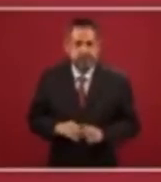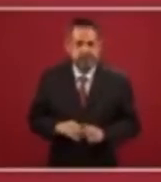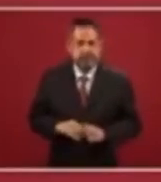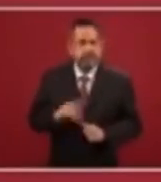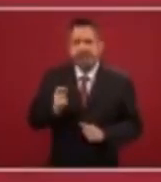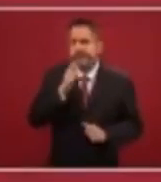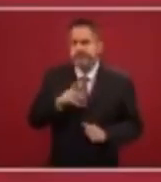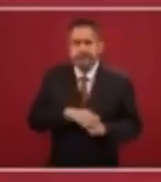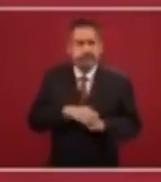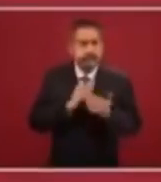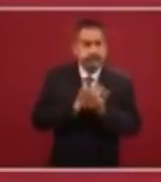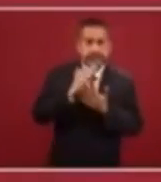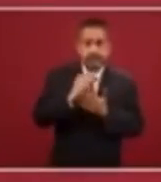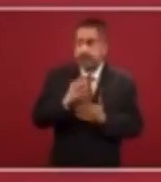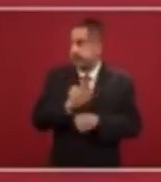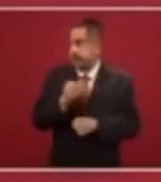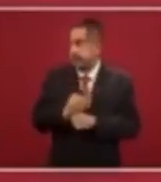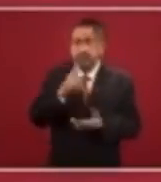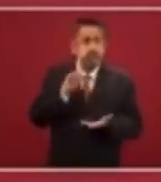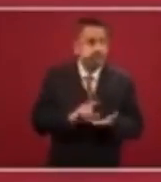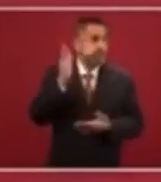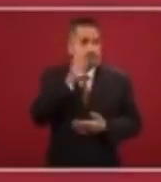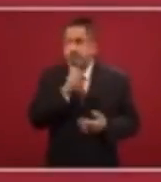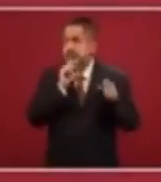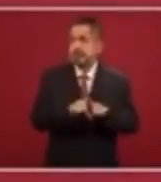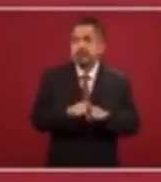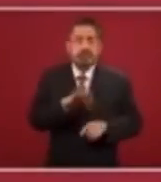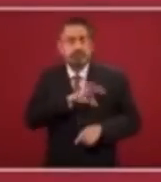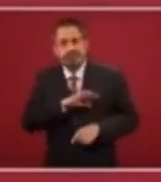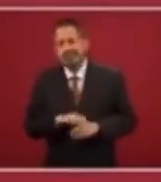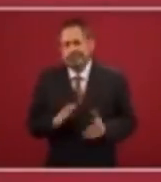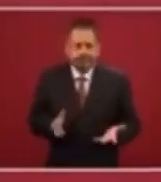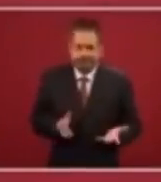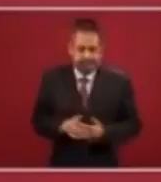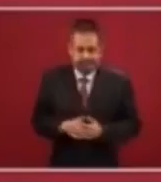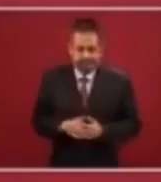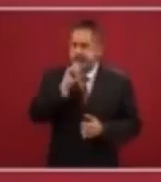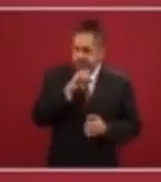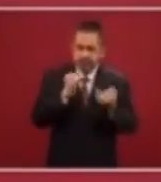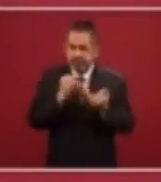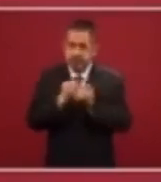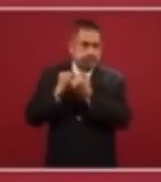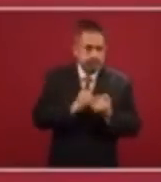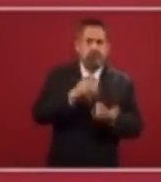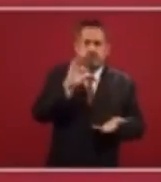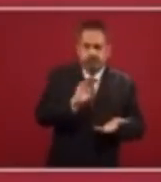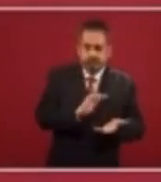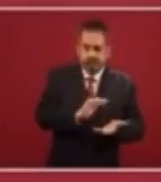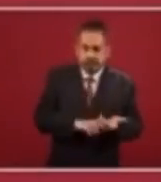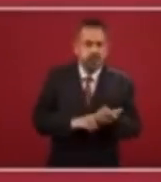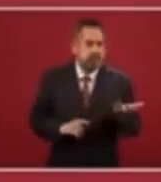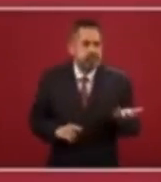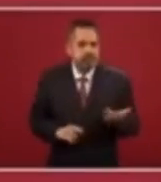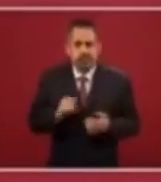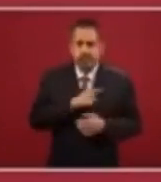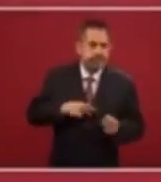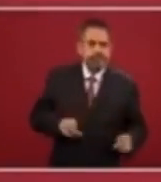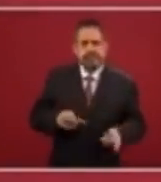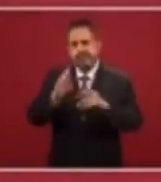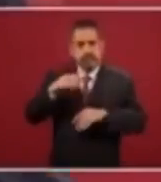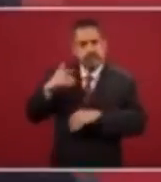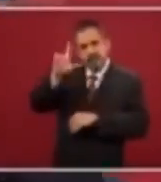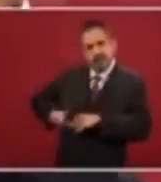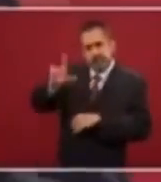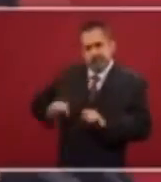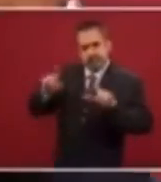o mejor dicho, el excedente que se está ahora logrando, que baje el precio de la gasolina porque tiene que venderse más